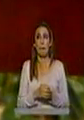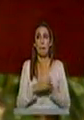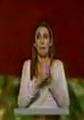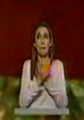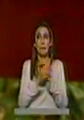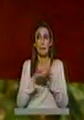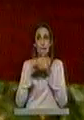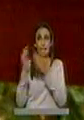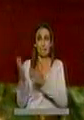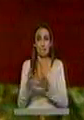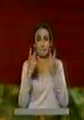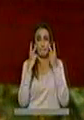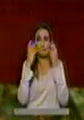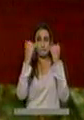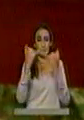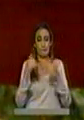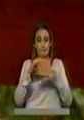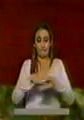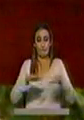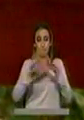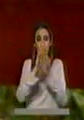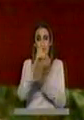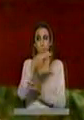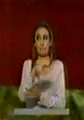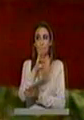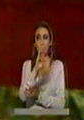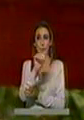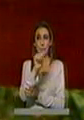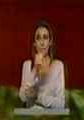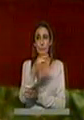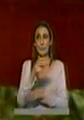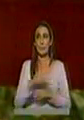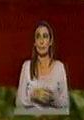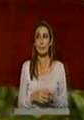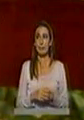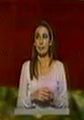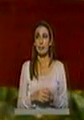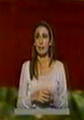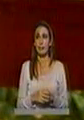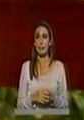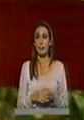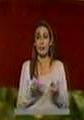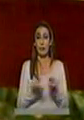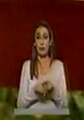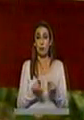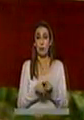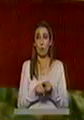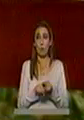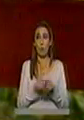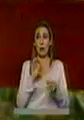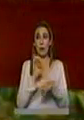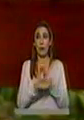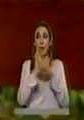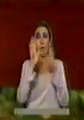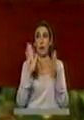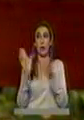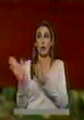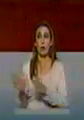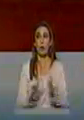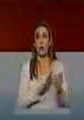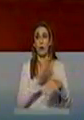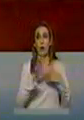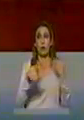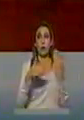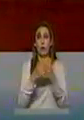que estamos hoy día en Bahía de Caracas, que por cierto, puerta y cuna de la nacionalidad ecuatoriana. Así es. Todas